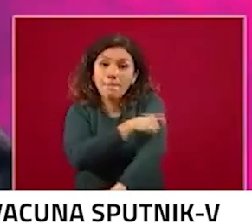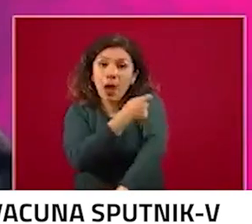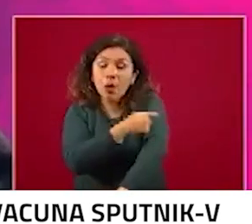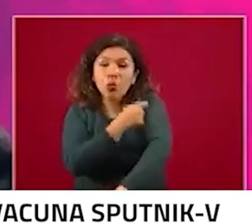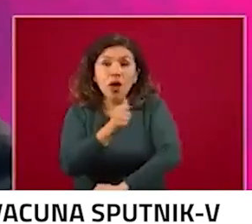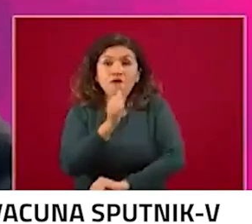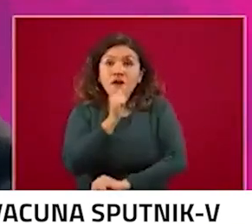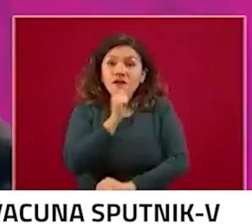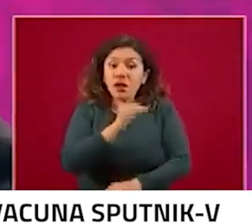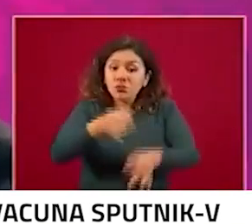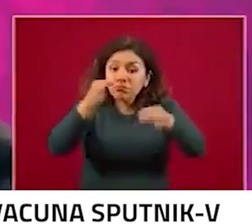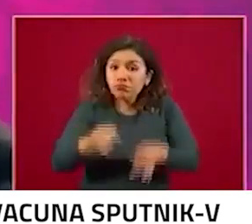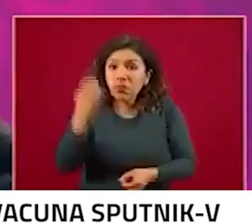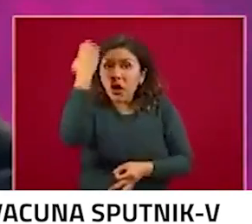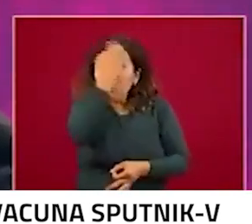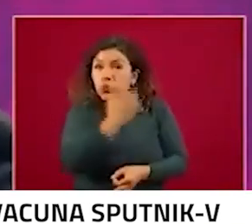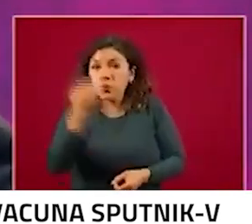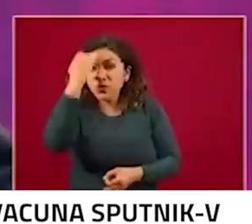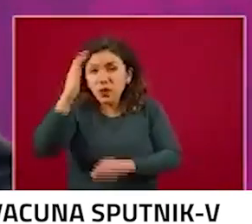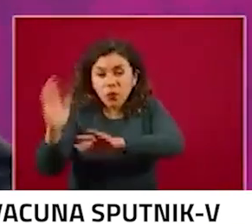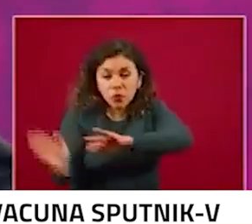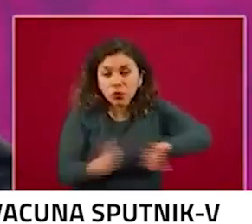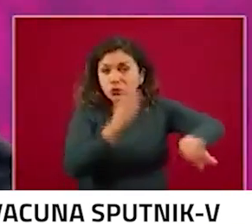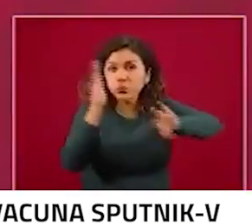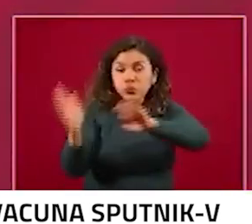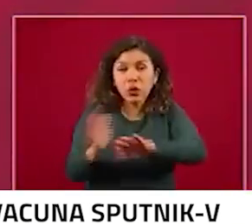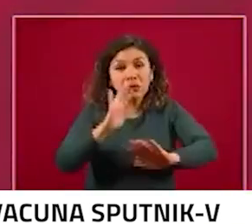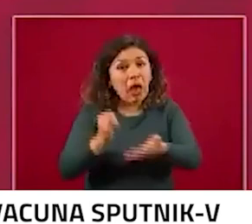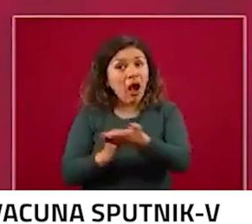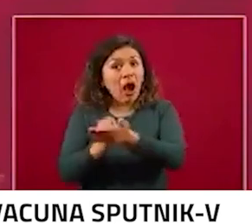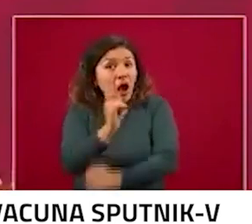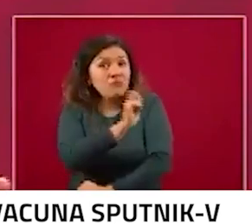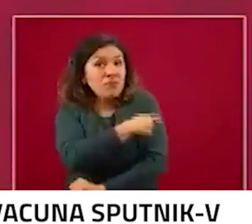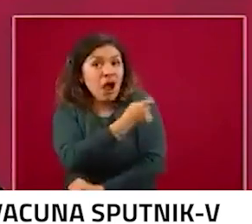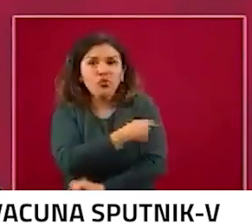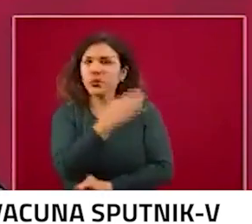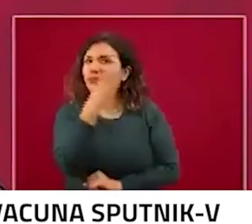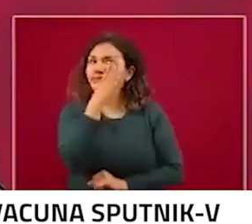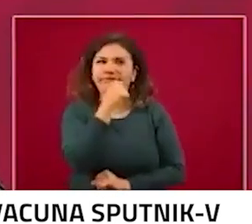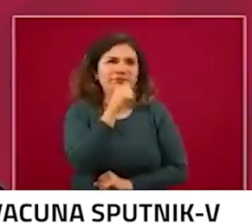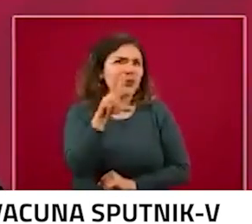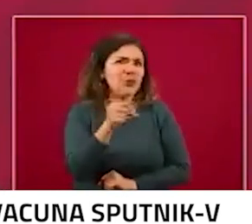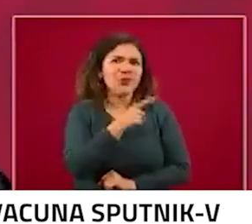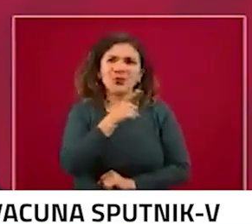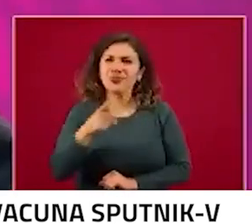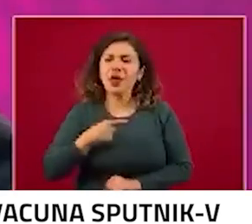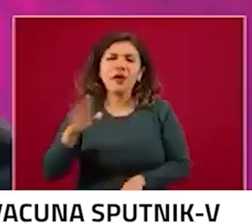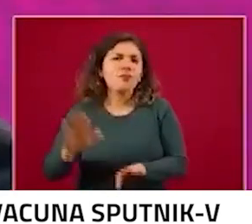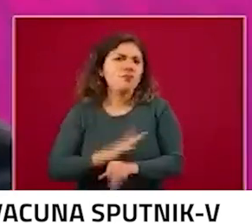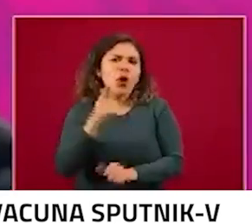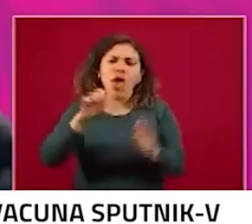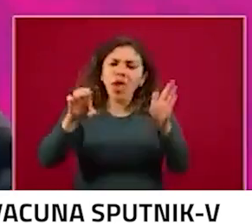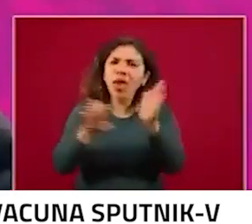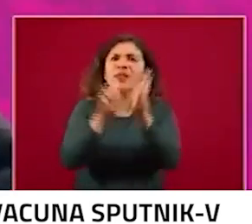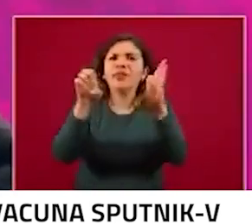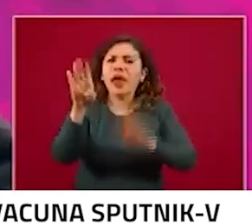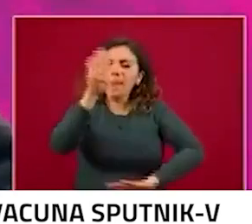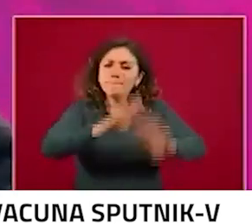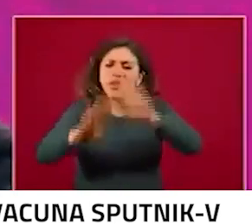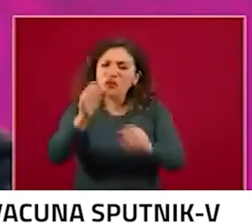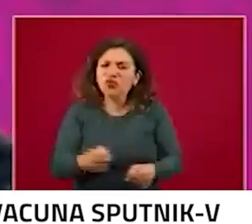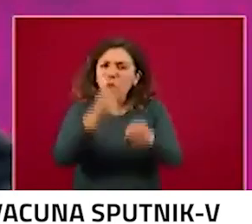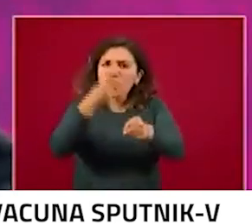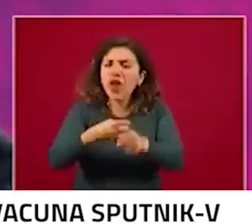haya terminado satisfactoriamente los estudios de fase 3. No se puede, no se debe, por razones éticas de